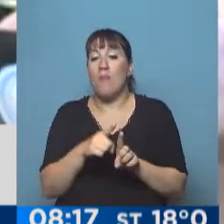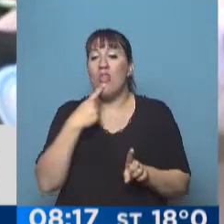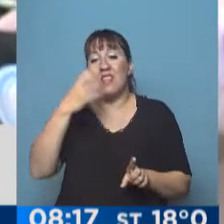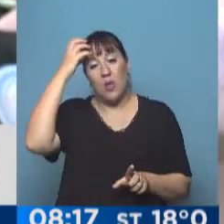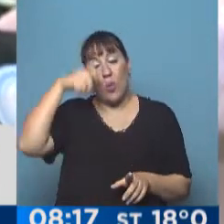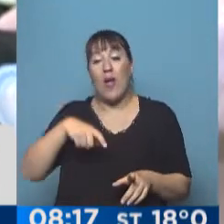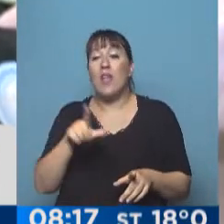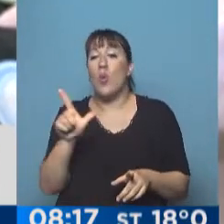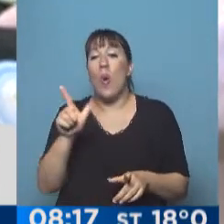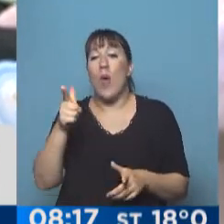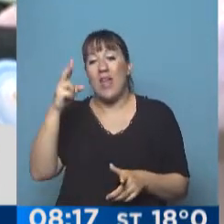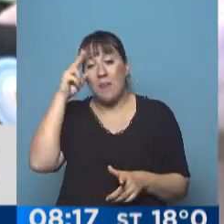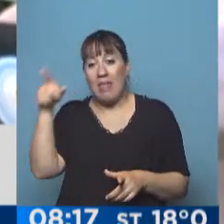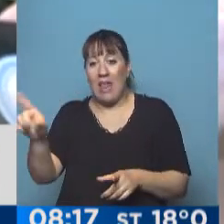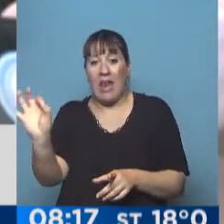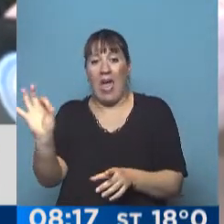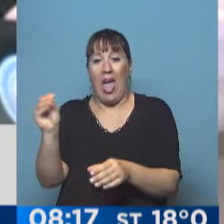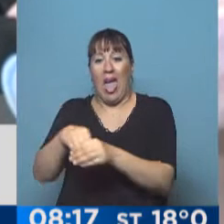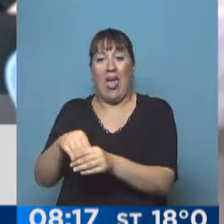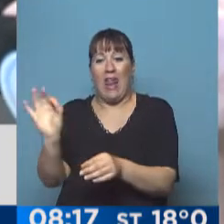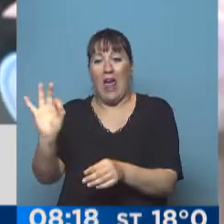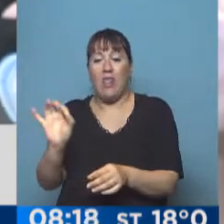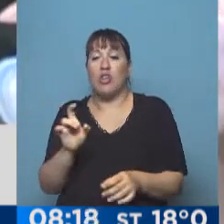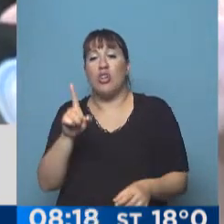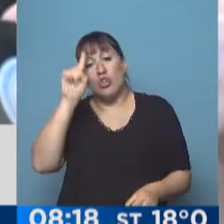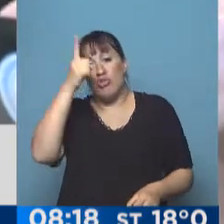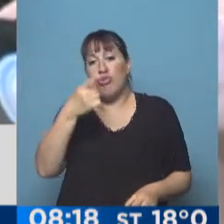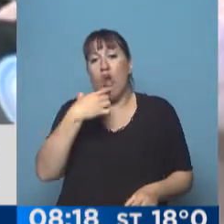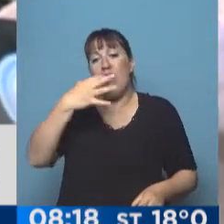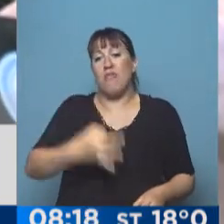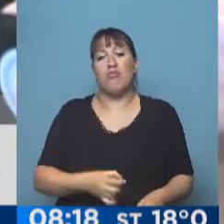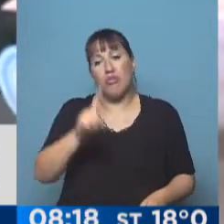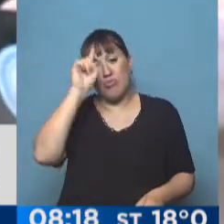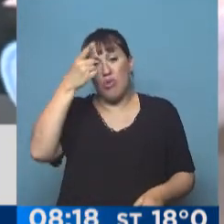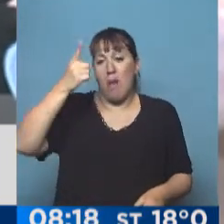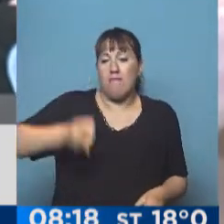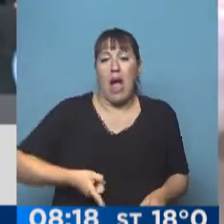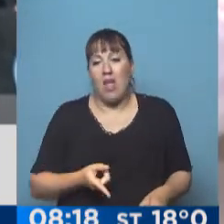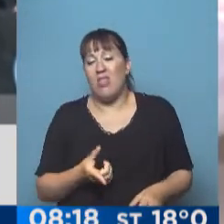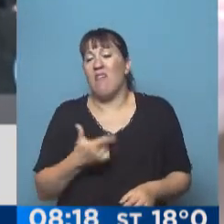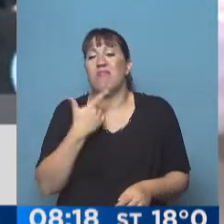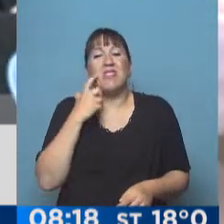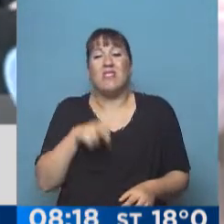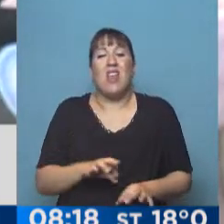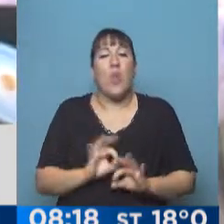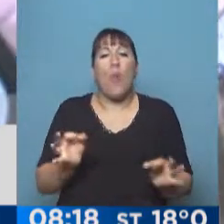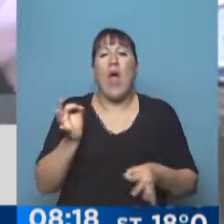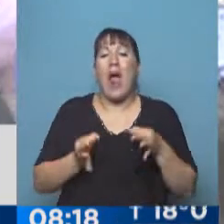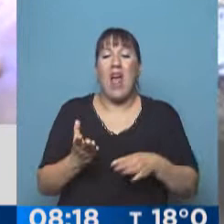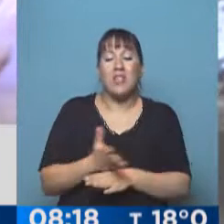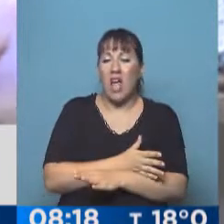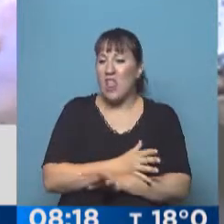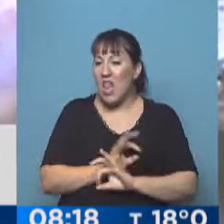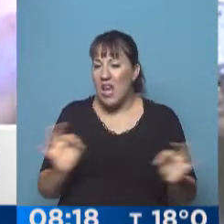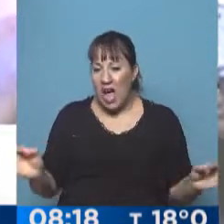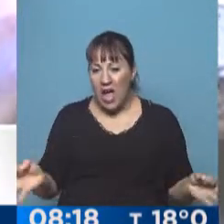no fue respetado él no formo parte directamente tomar decisiones por sí sin sin ningún tipo de análisis nada con